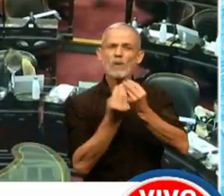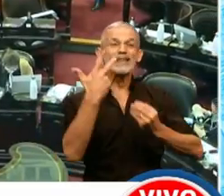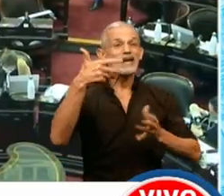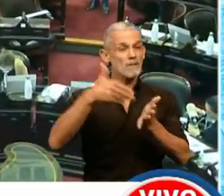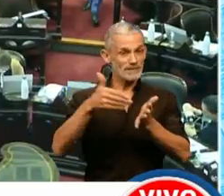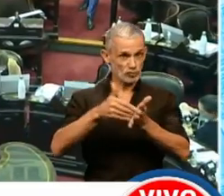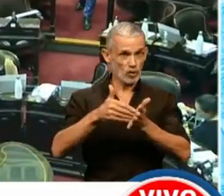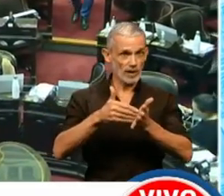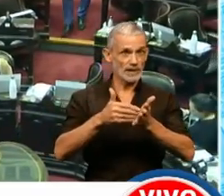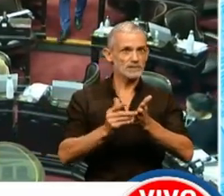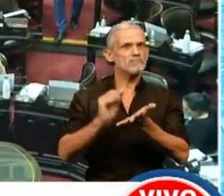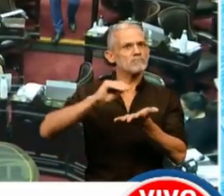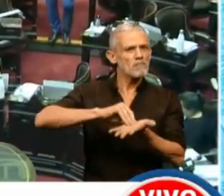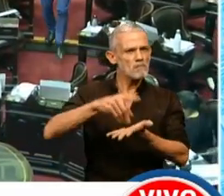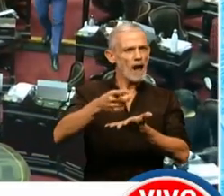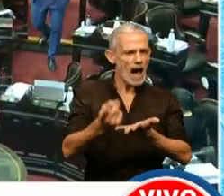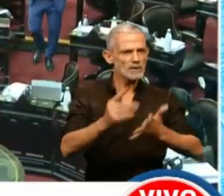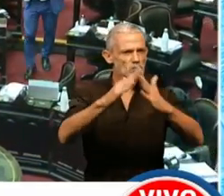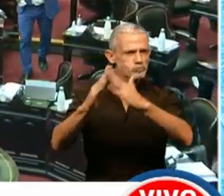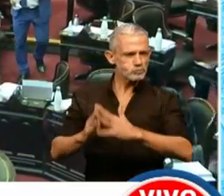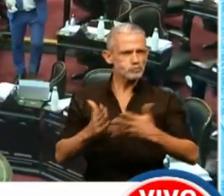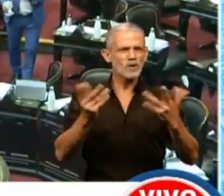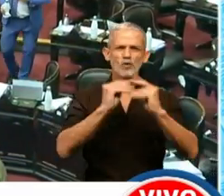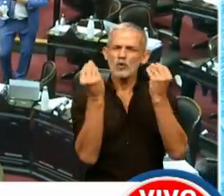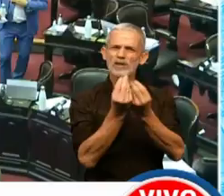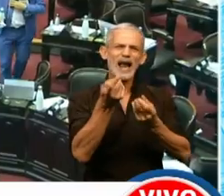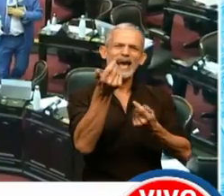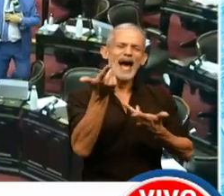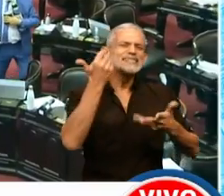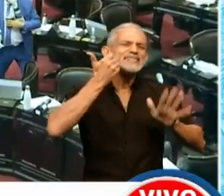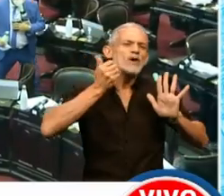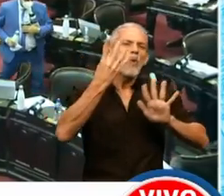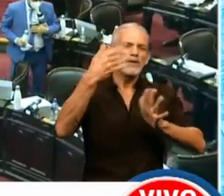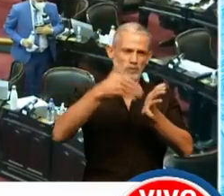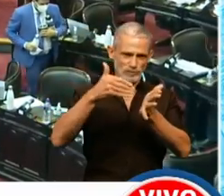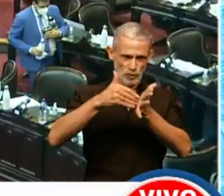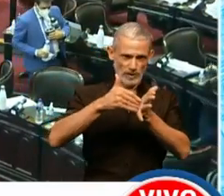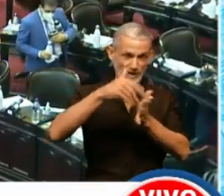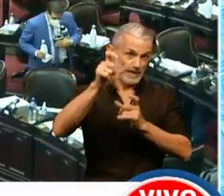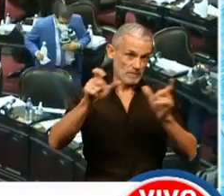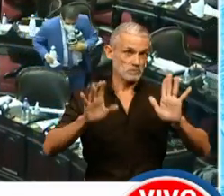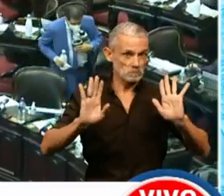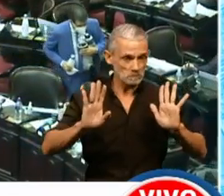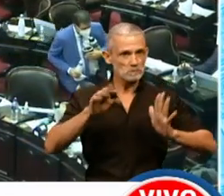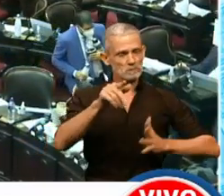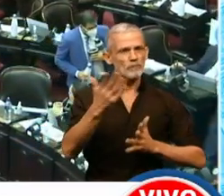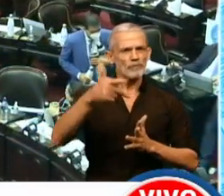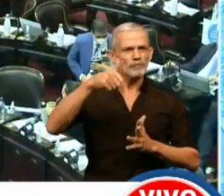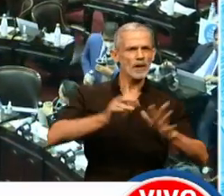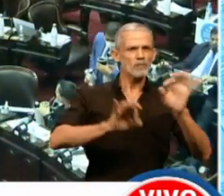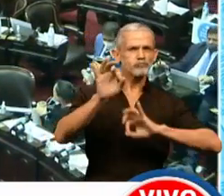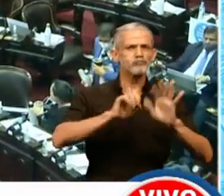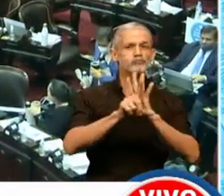millones de nuevos beneficiarios por lo que se llegaría a un total de casi 4 millones a su vez en esta oportunidad el